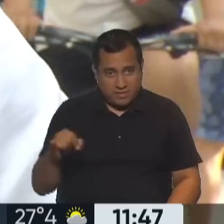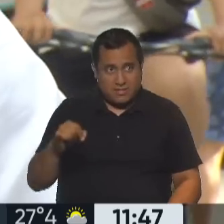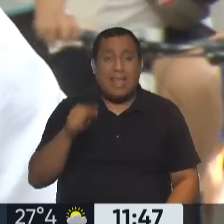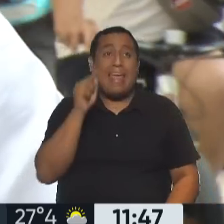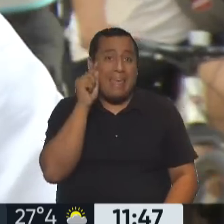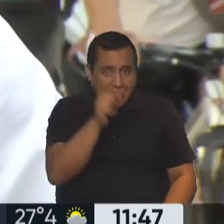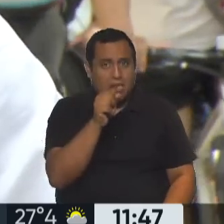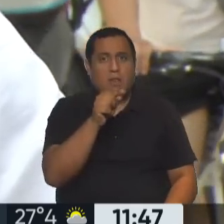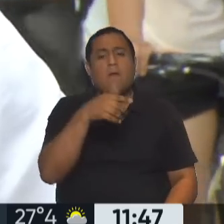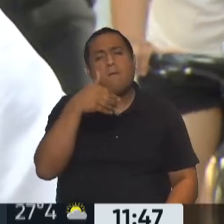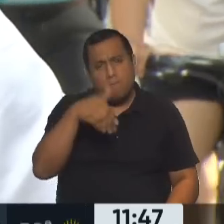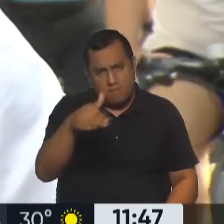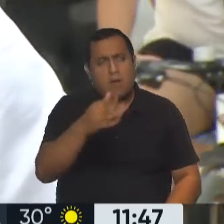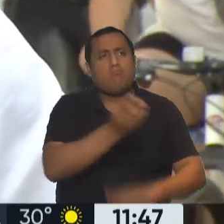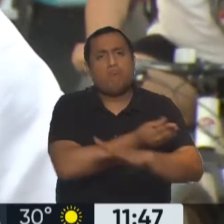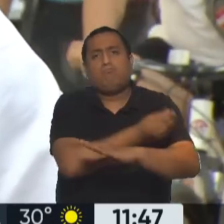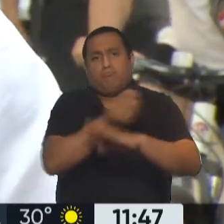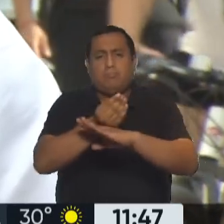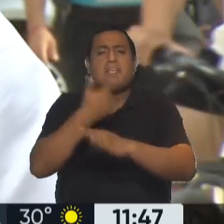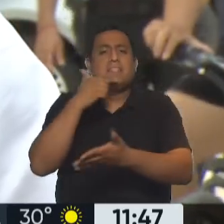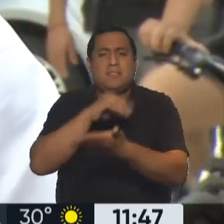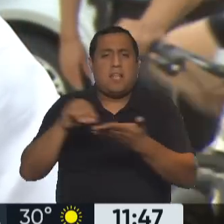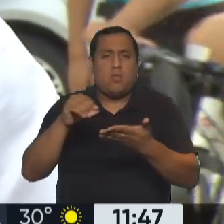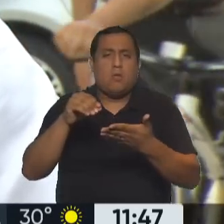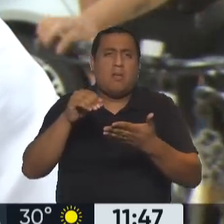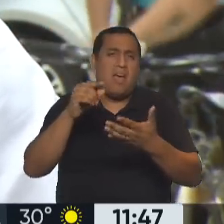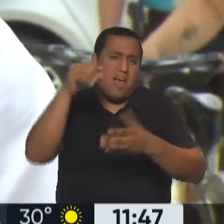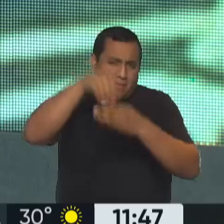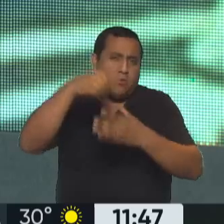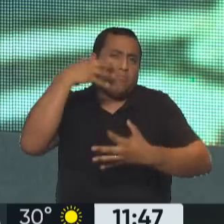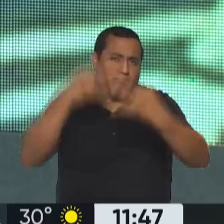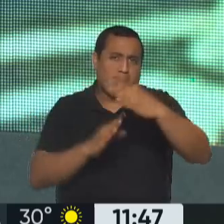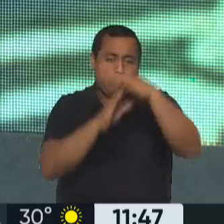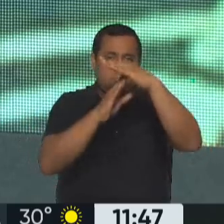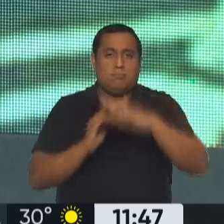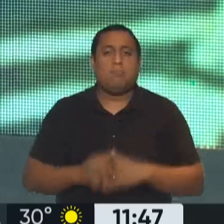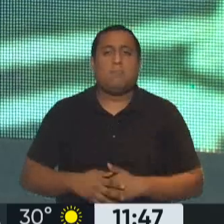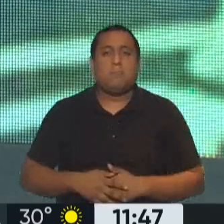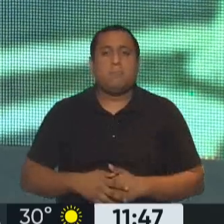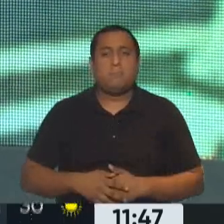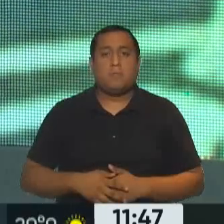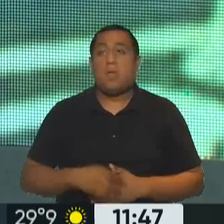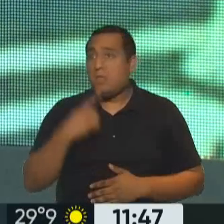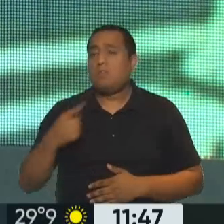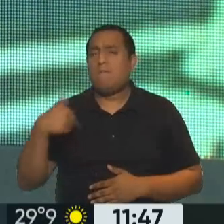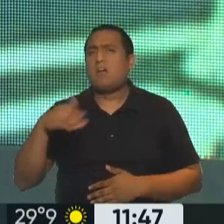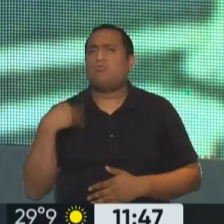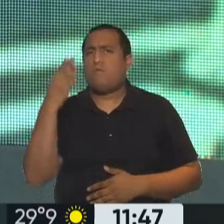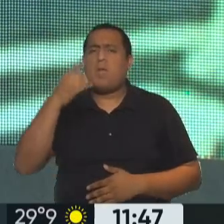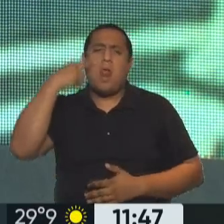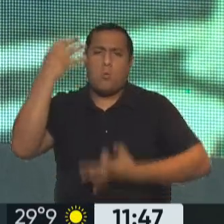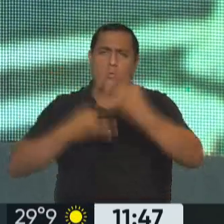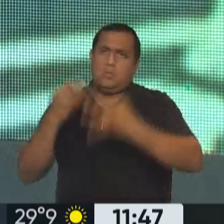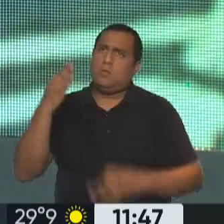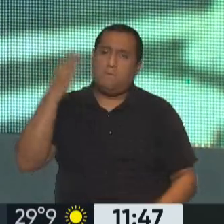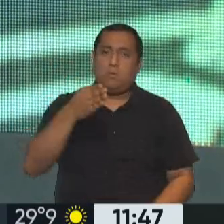ser el representante del Senado en el Consejo de la Magistratura. Vamos a ir a la justicia, dijo las últimas horas el jefe del